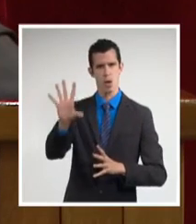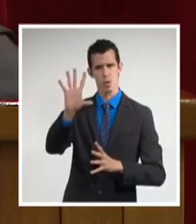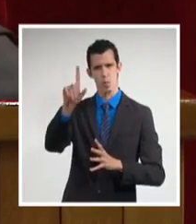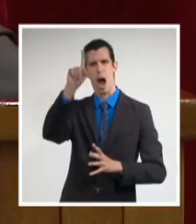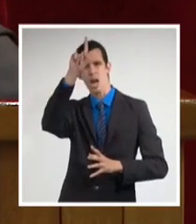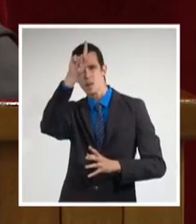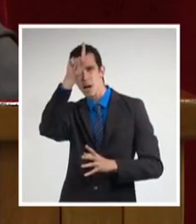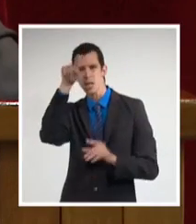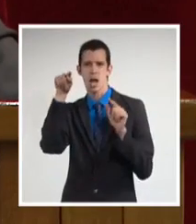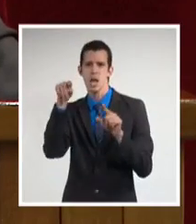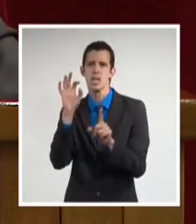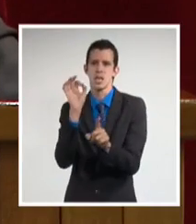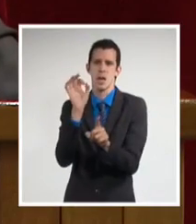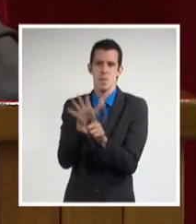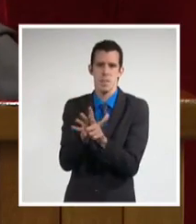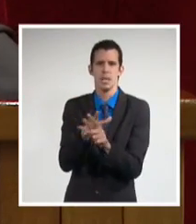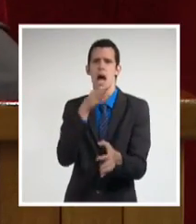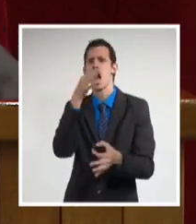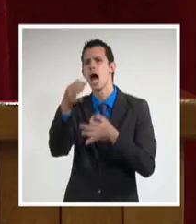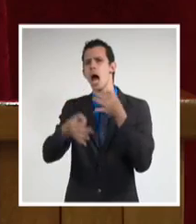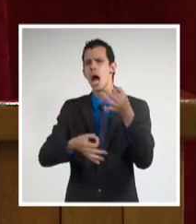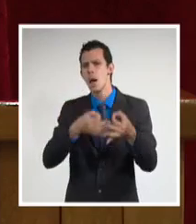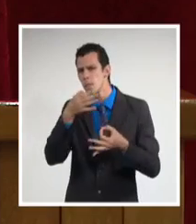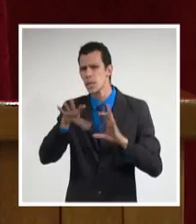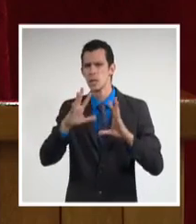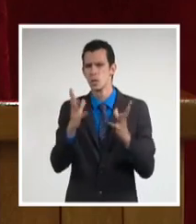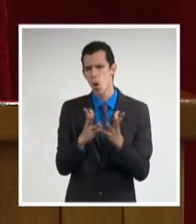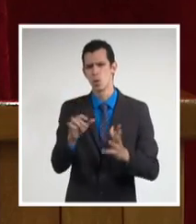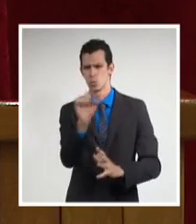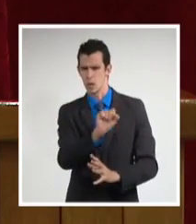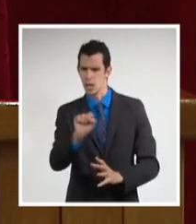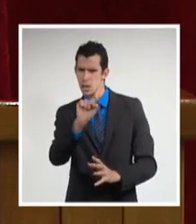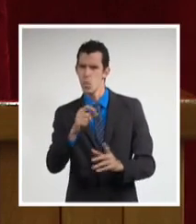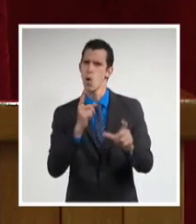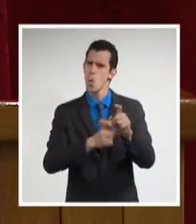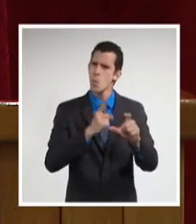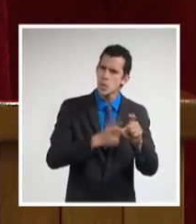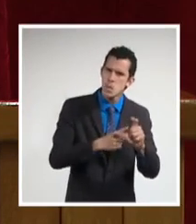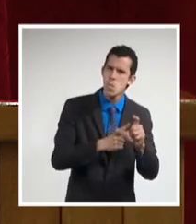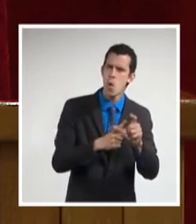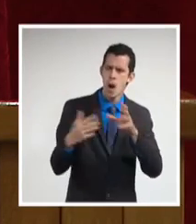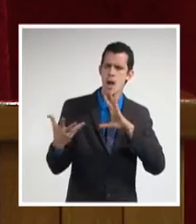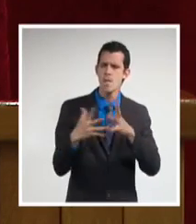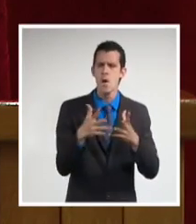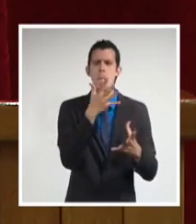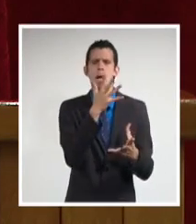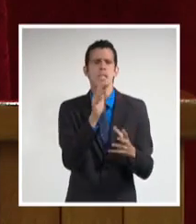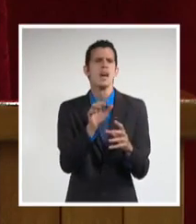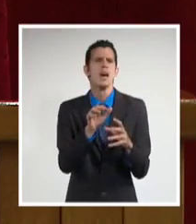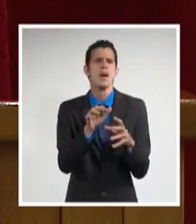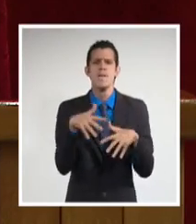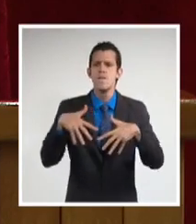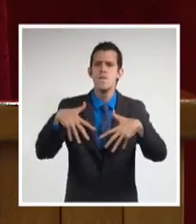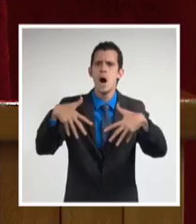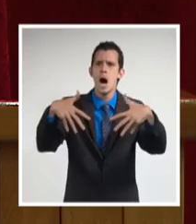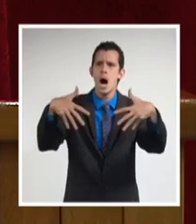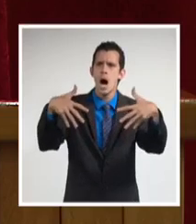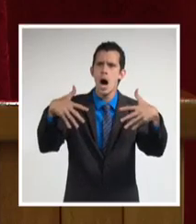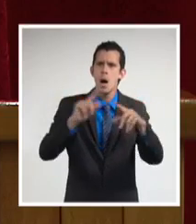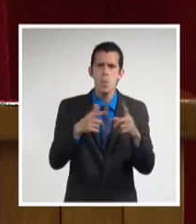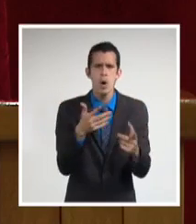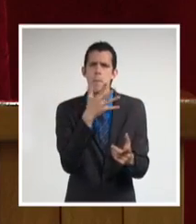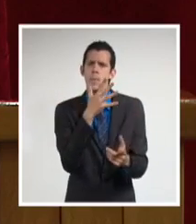impulsó el neoliberalismo ya no se sostienen, pero los grupos económicos privilegiados se niegan a corregir las profundas desigualdades que el